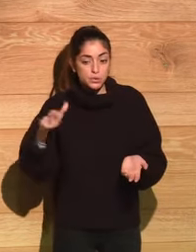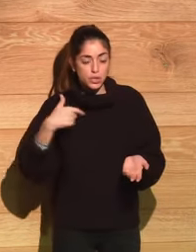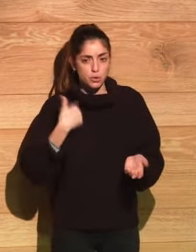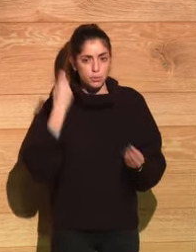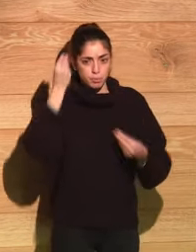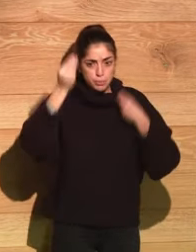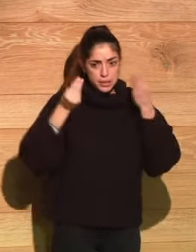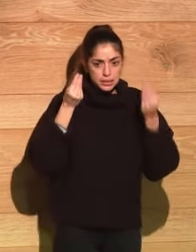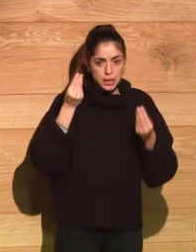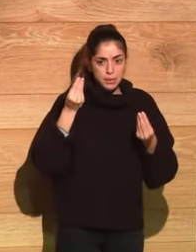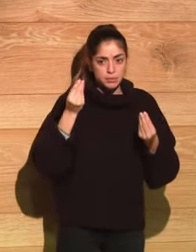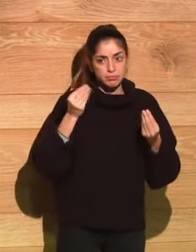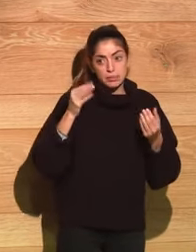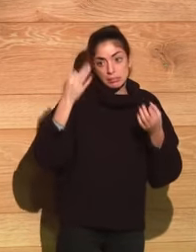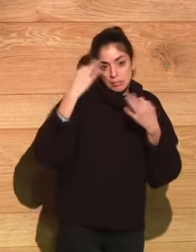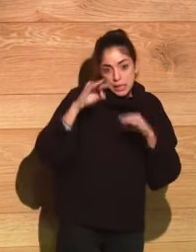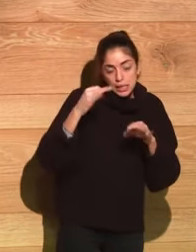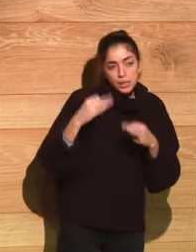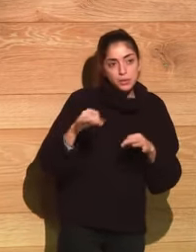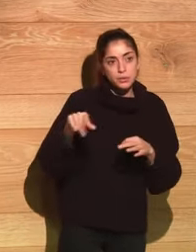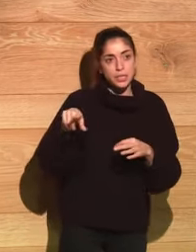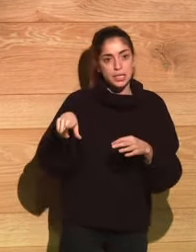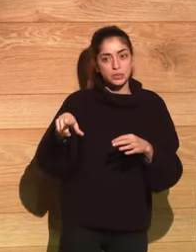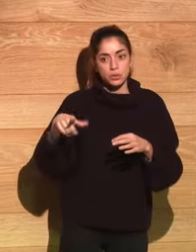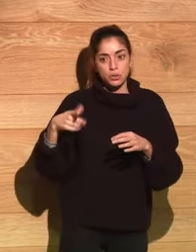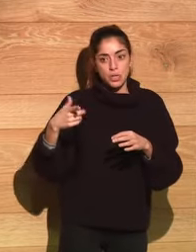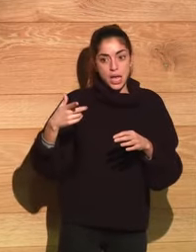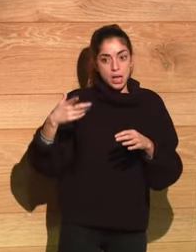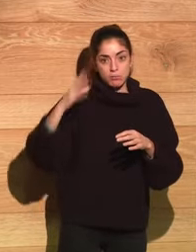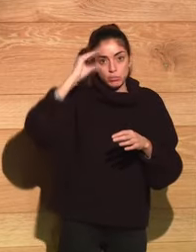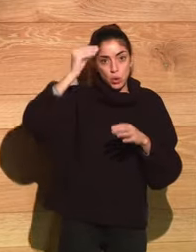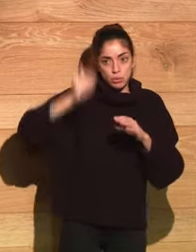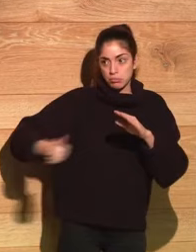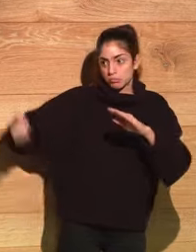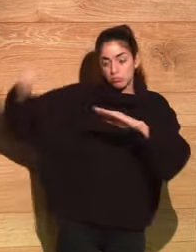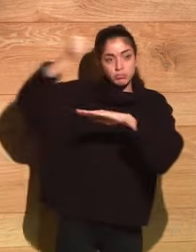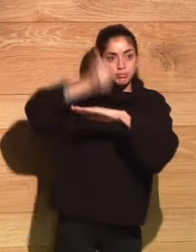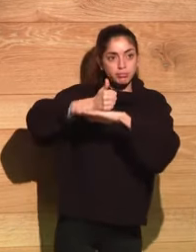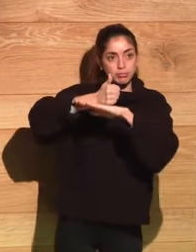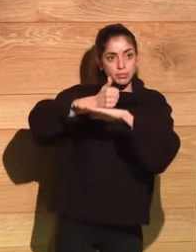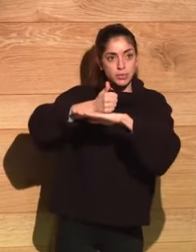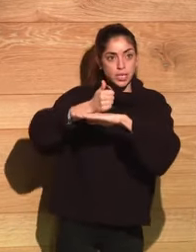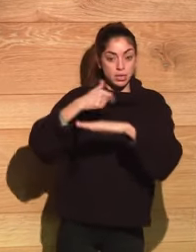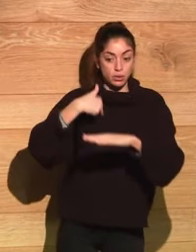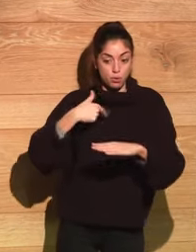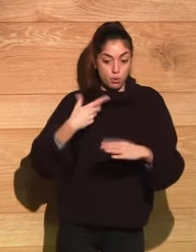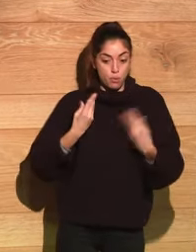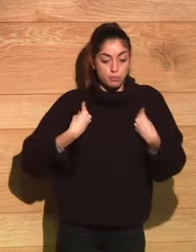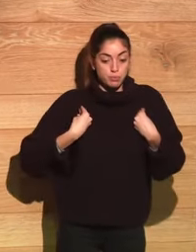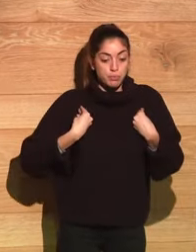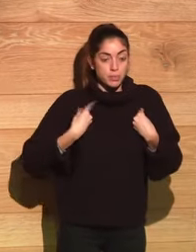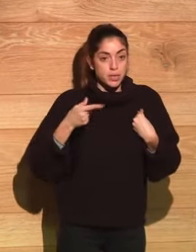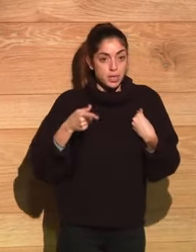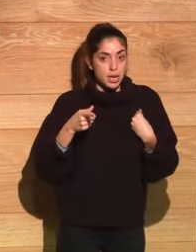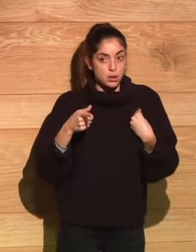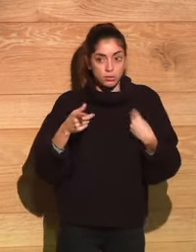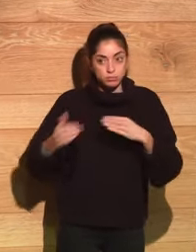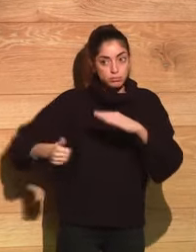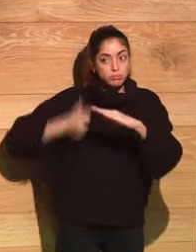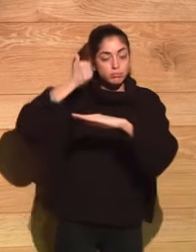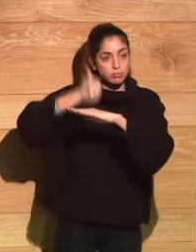lógicamente la cima del conocimiento en el lugar en el que yo vivía. Recuerdo que en el